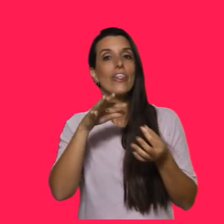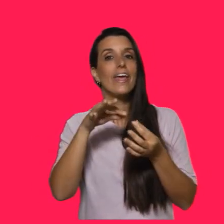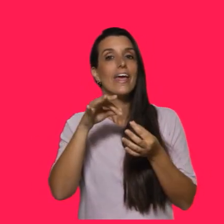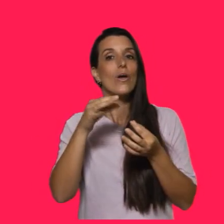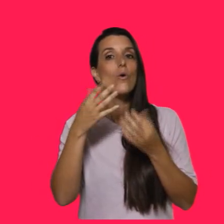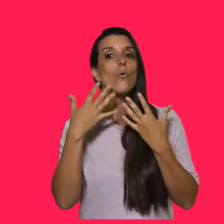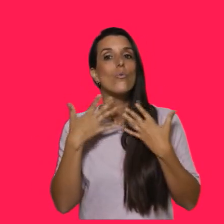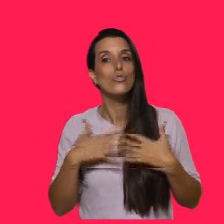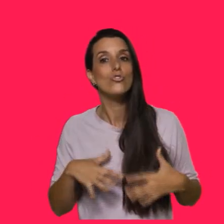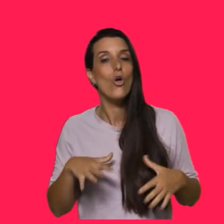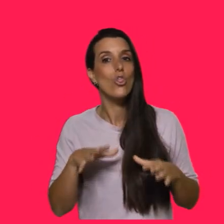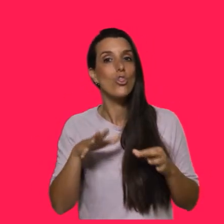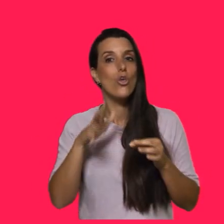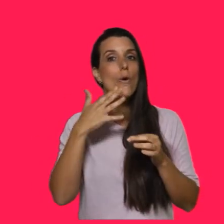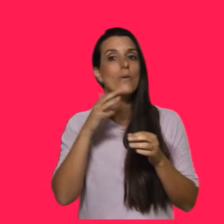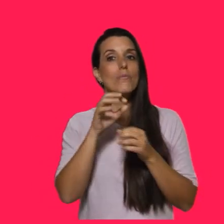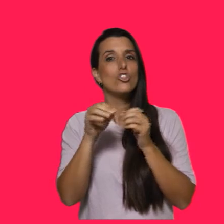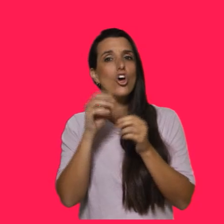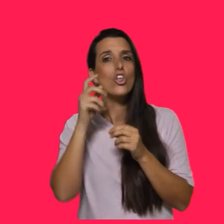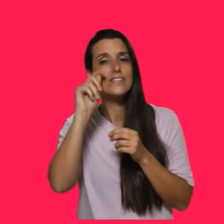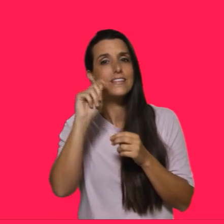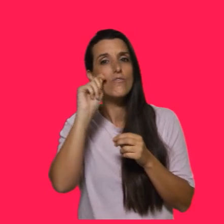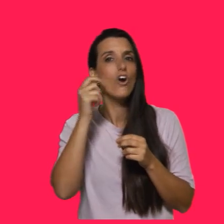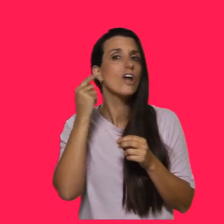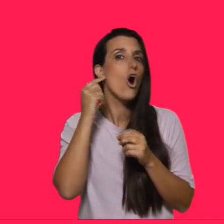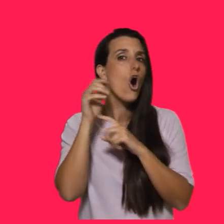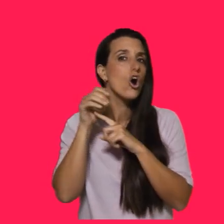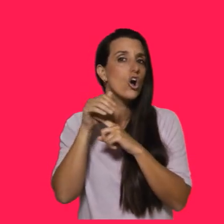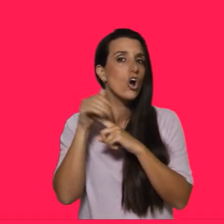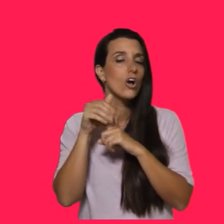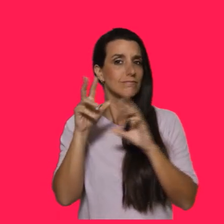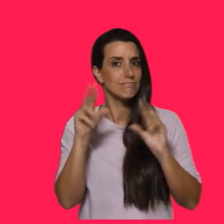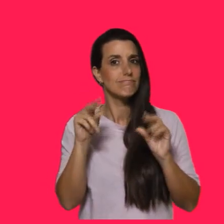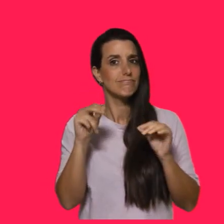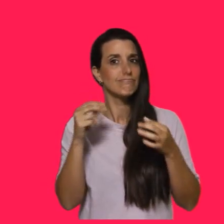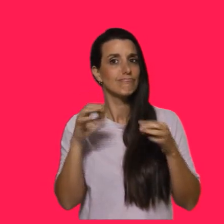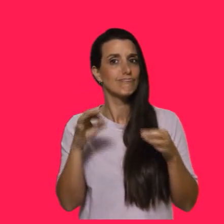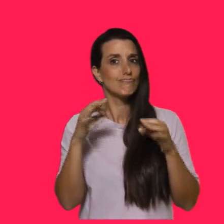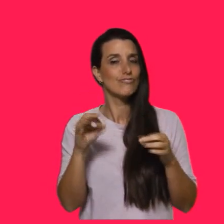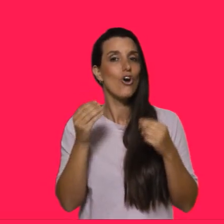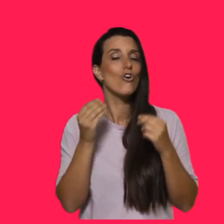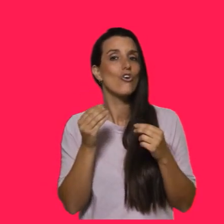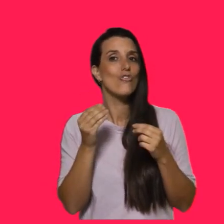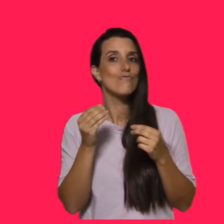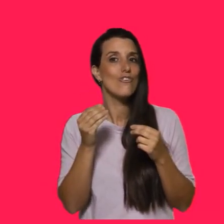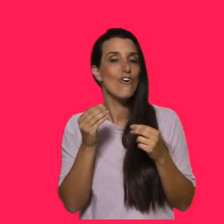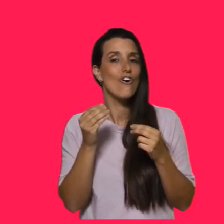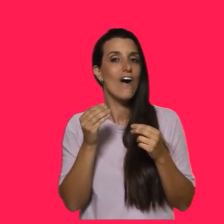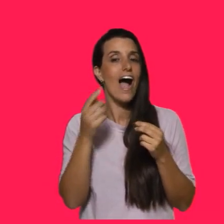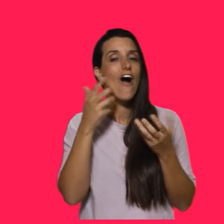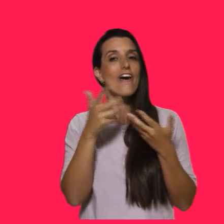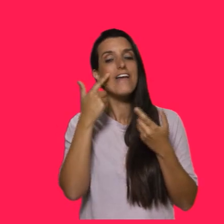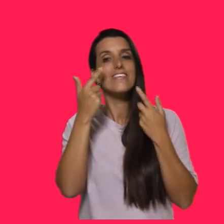cuerpo. Rabanito, cebolla, la oreja es un hongo. No, qué increíble. Es como el antecesor de estos que se hacen